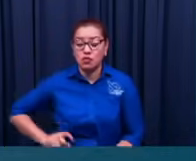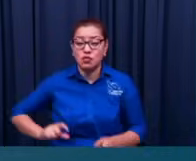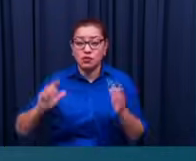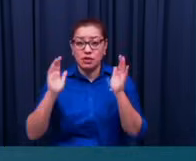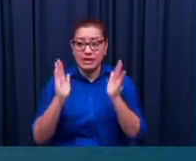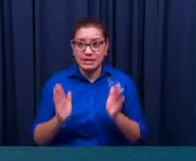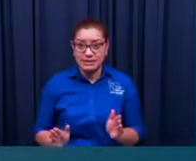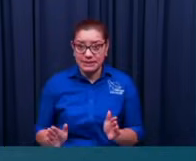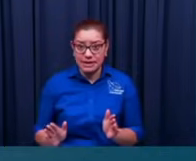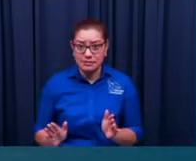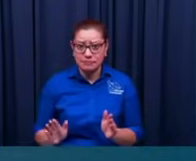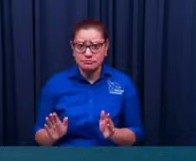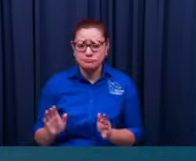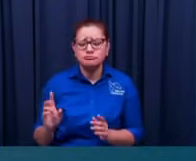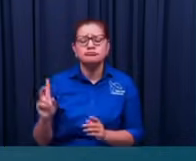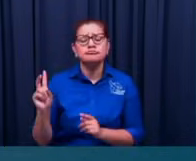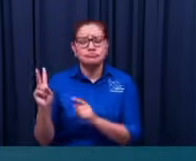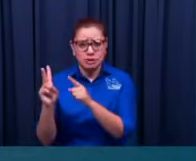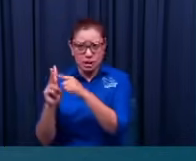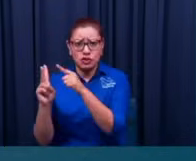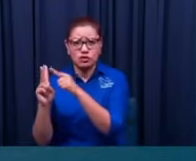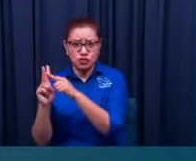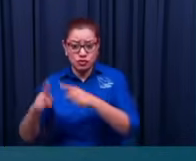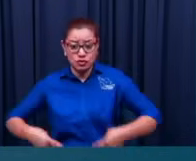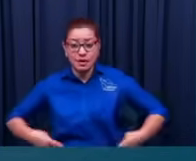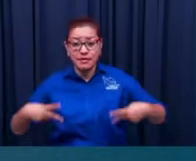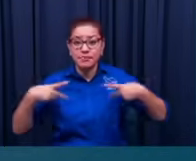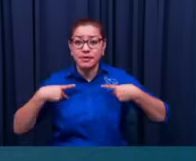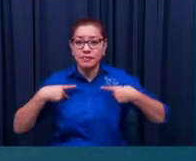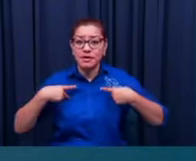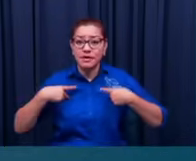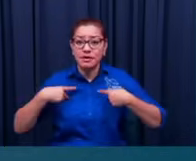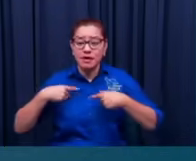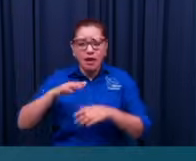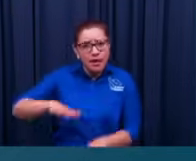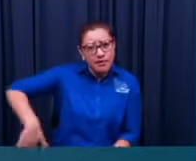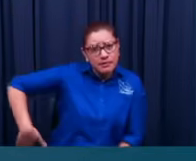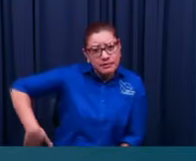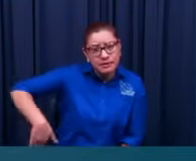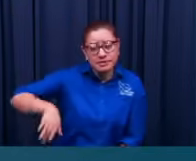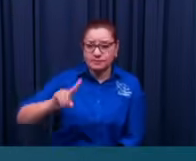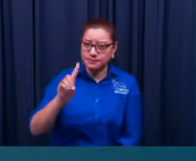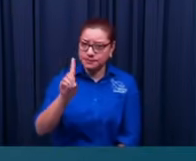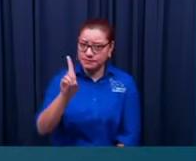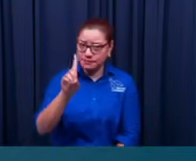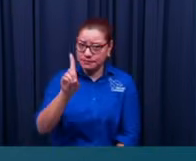y ella consiente en vivir con él, no la abandone.